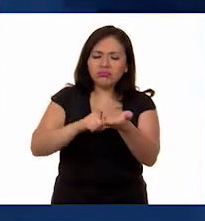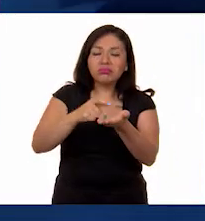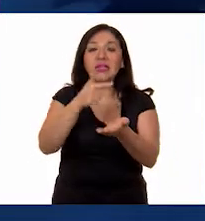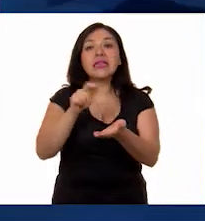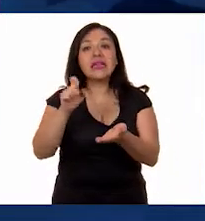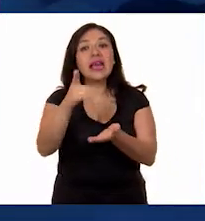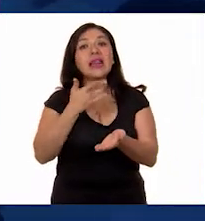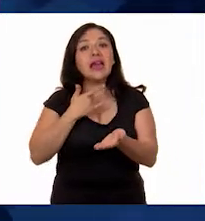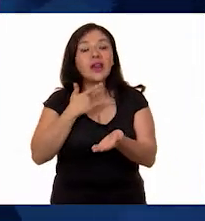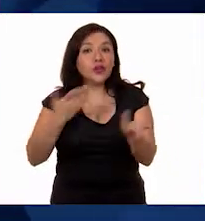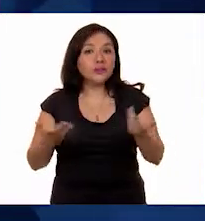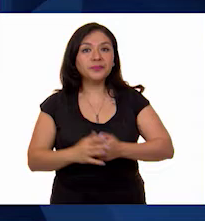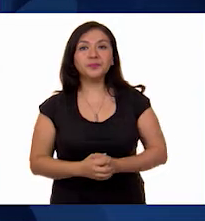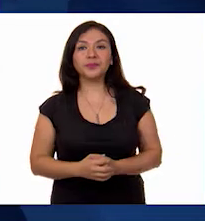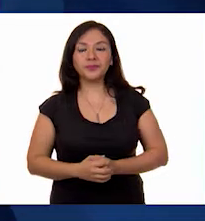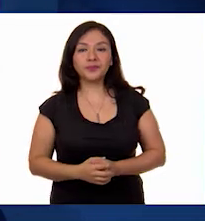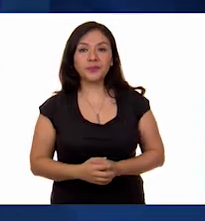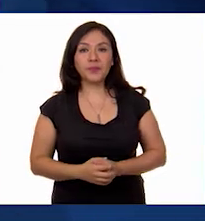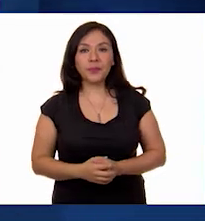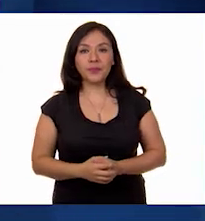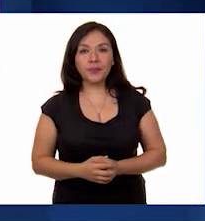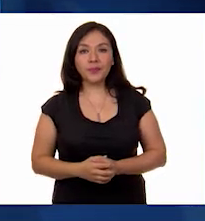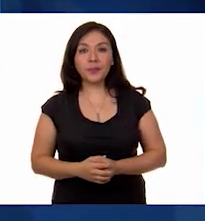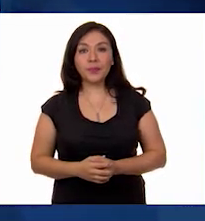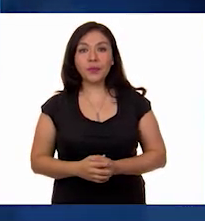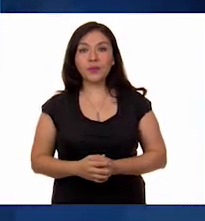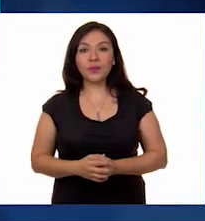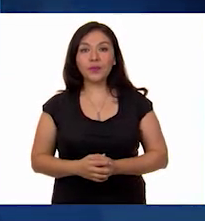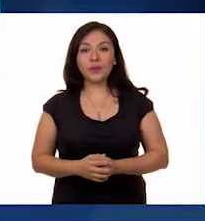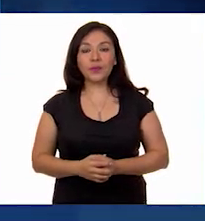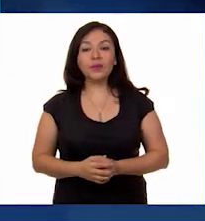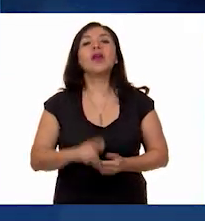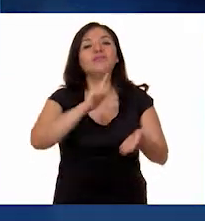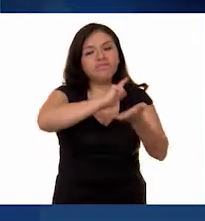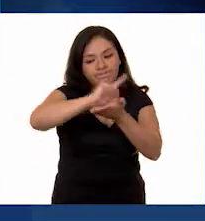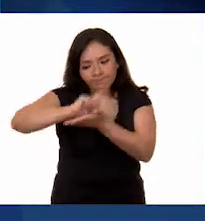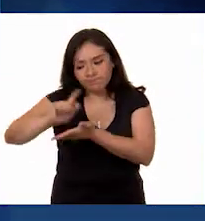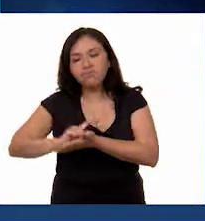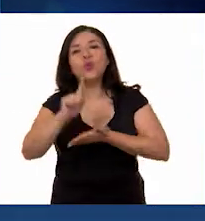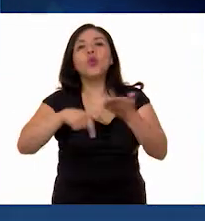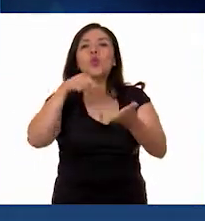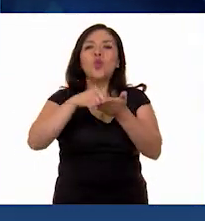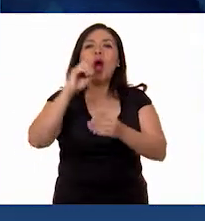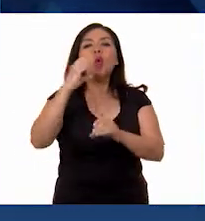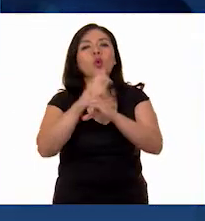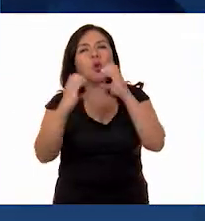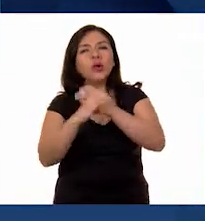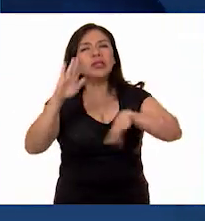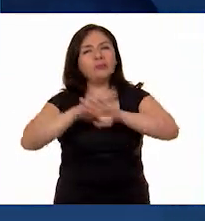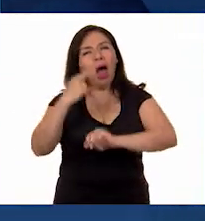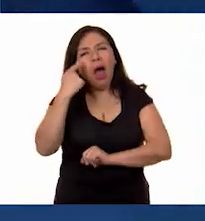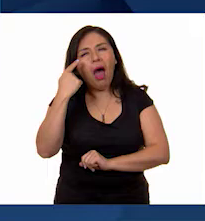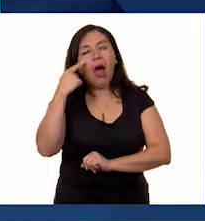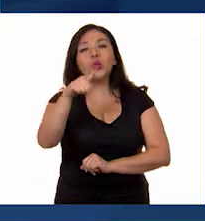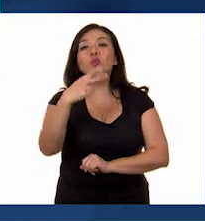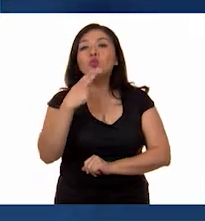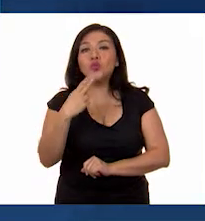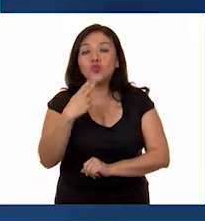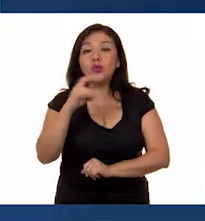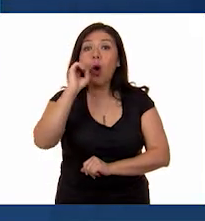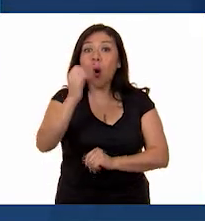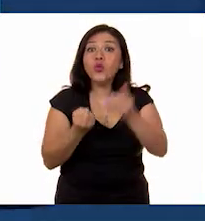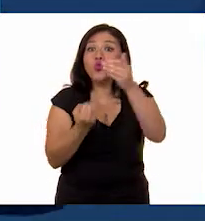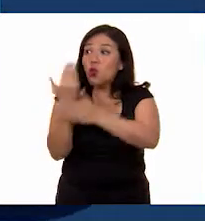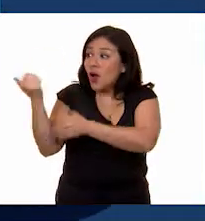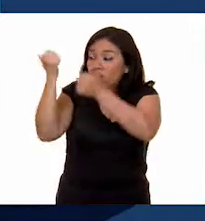aplica desinfectante a base de agua y alcohol. Desinfecta las superficies de los objetos que más utilizas. También